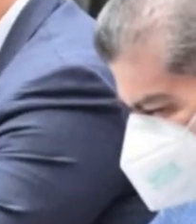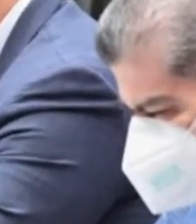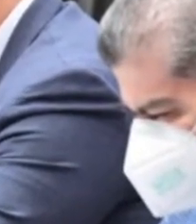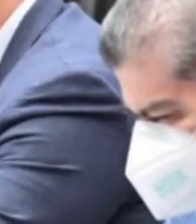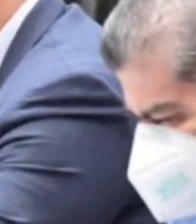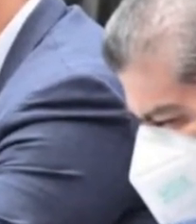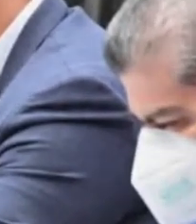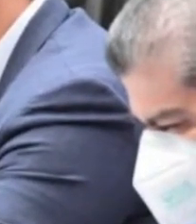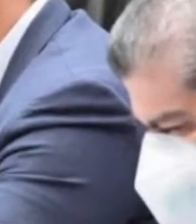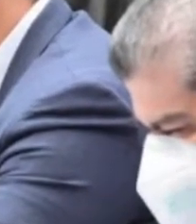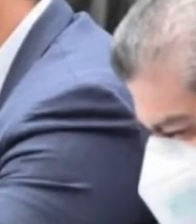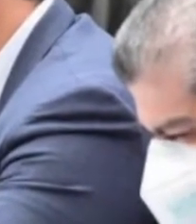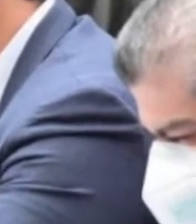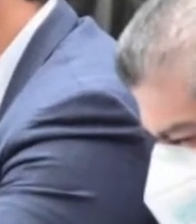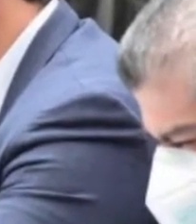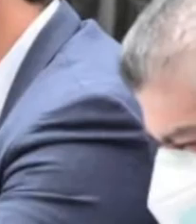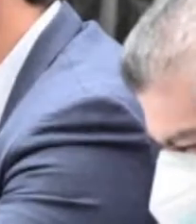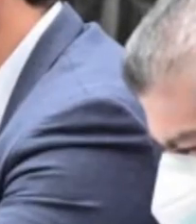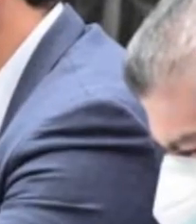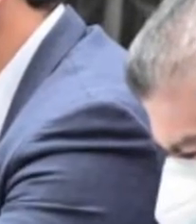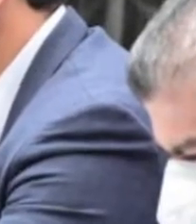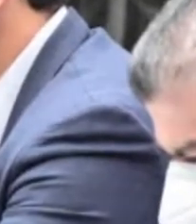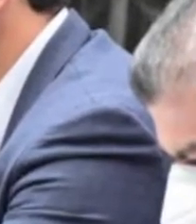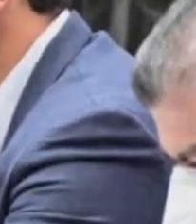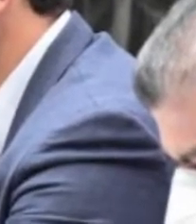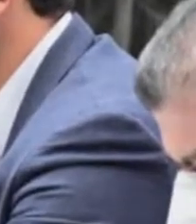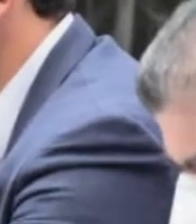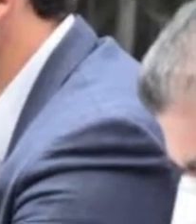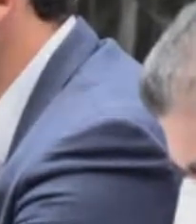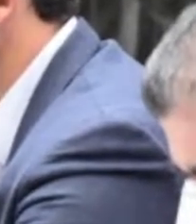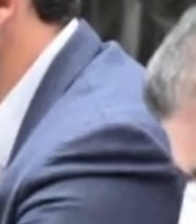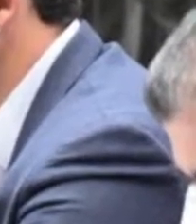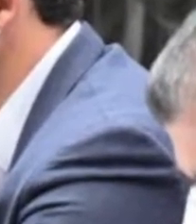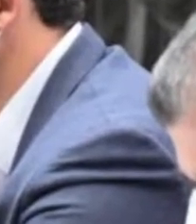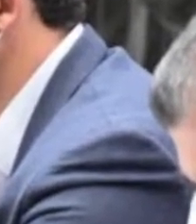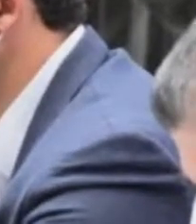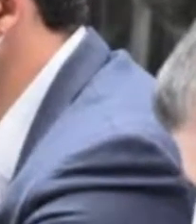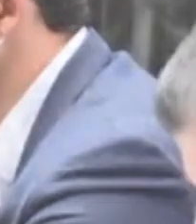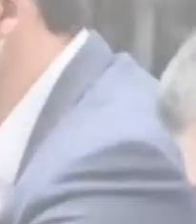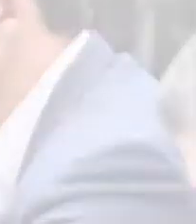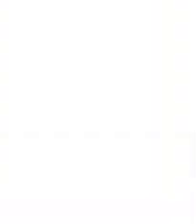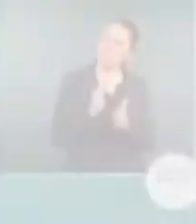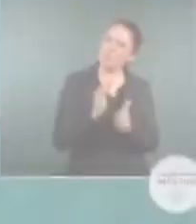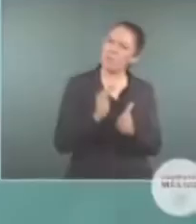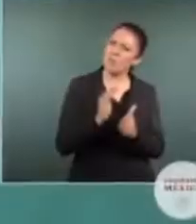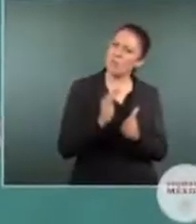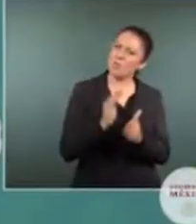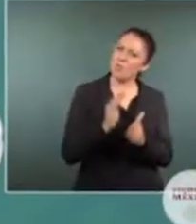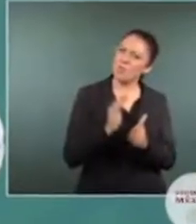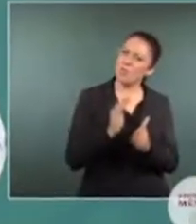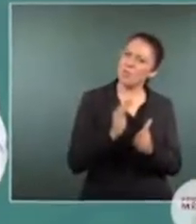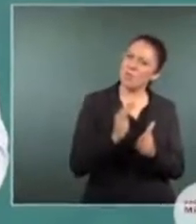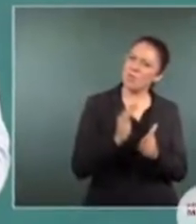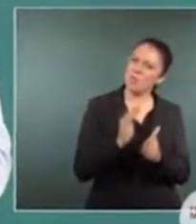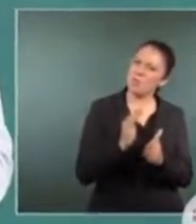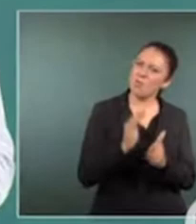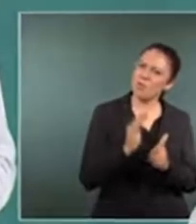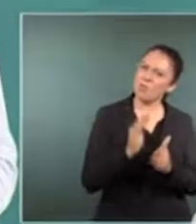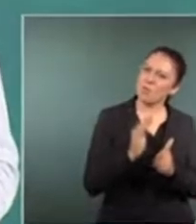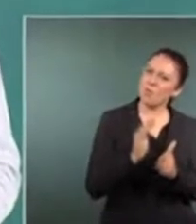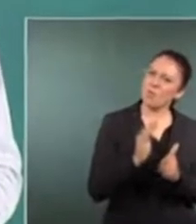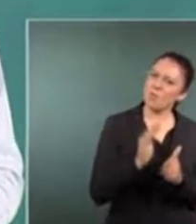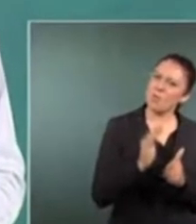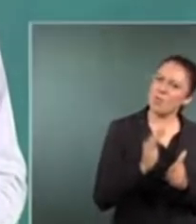estados. El mandatario enfatizó que es necesario establecer reglas claras para el buen funcionamiento de la CONAGO y esta es una buena